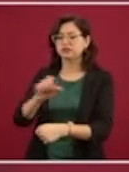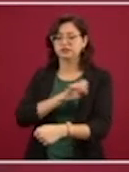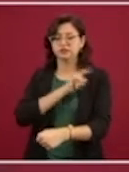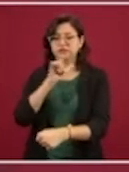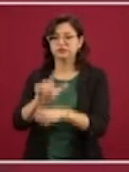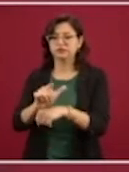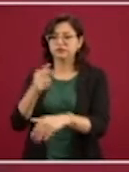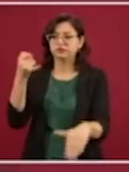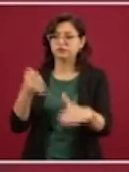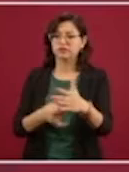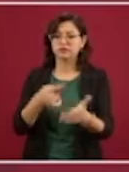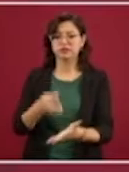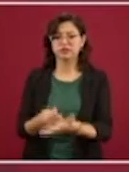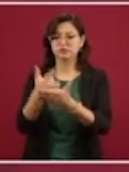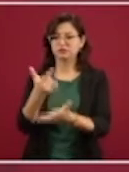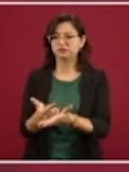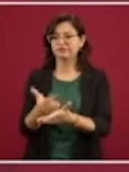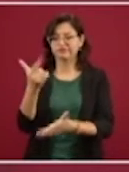especialistas en terapia intensiva.